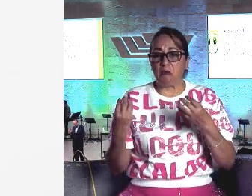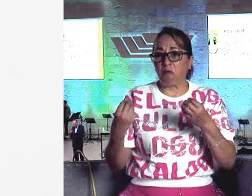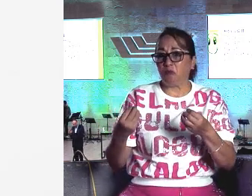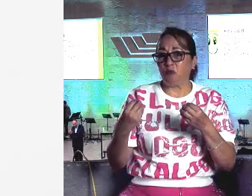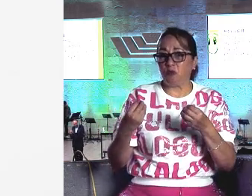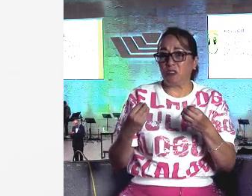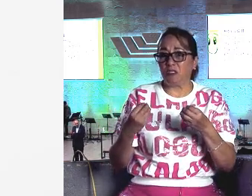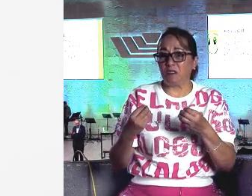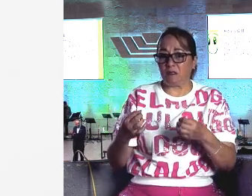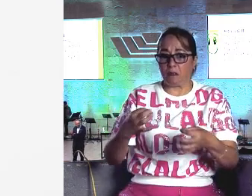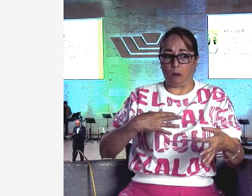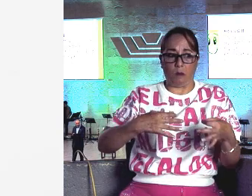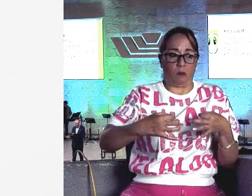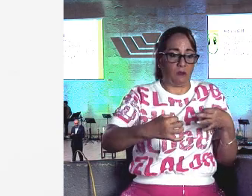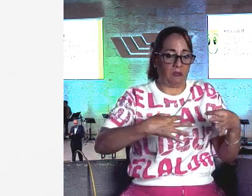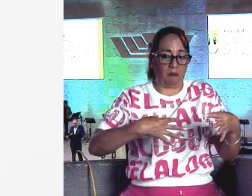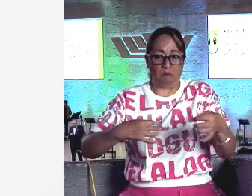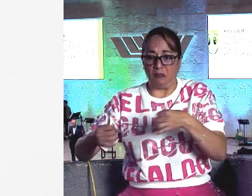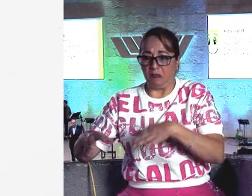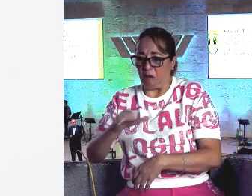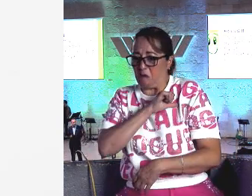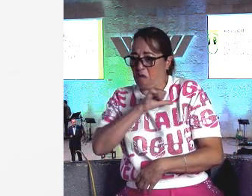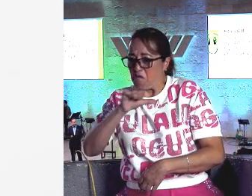se contaminen con ella.